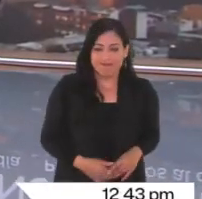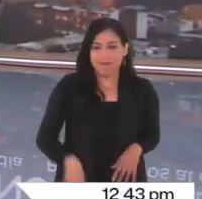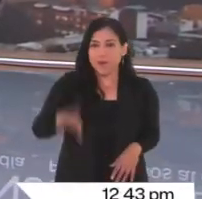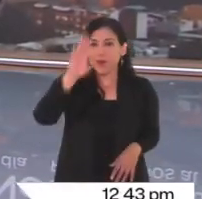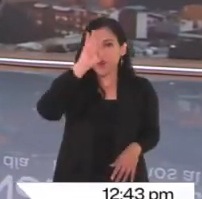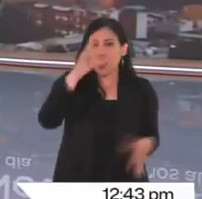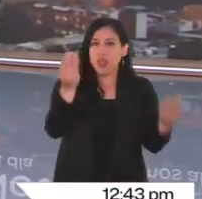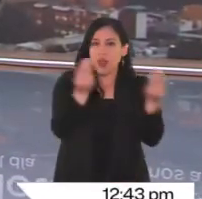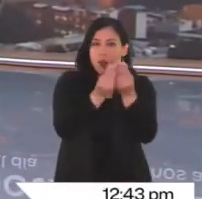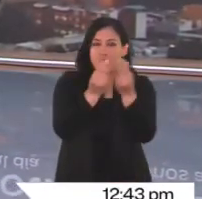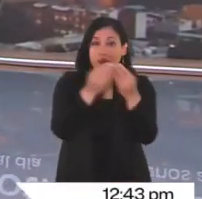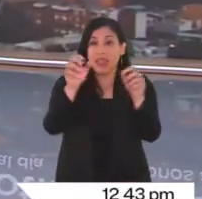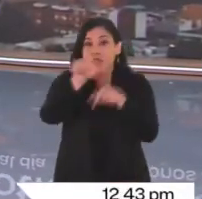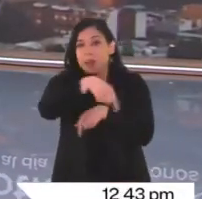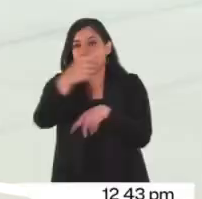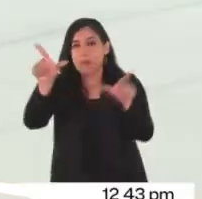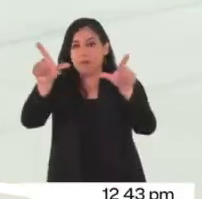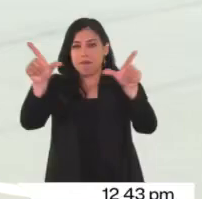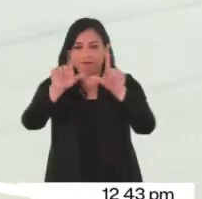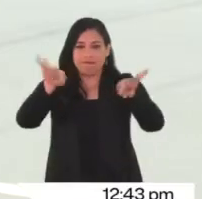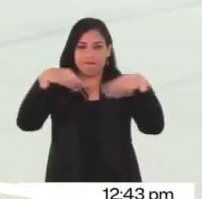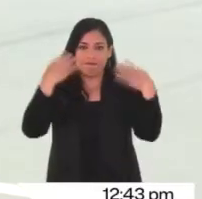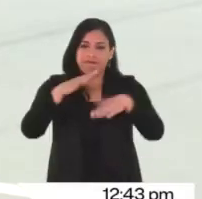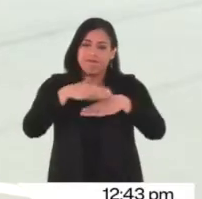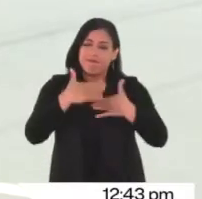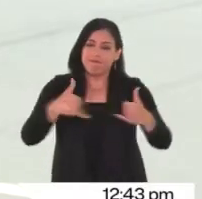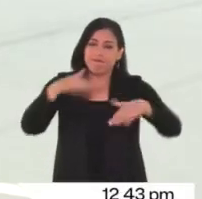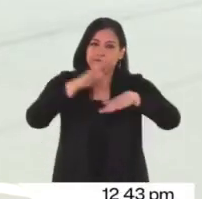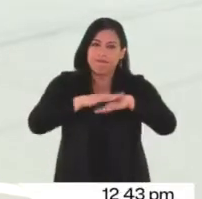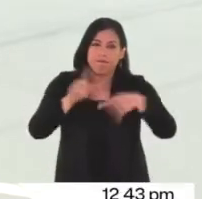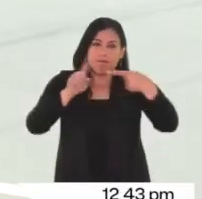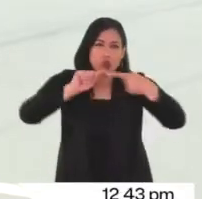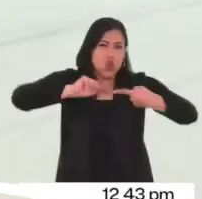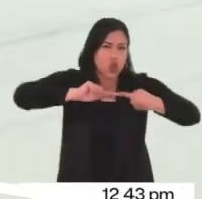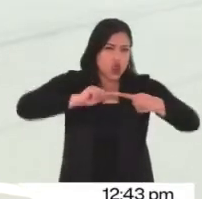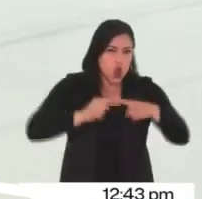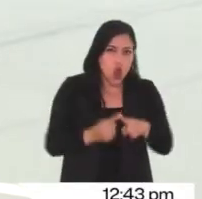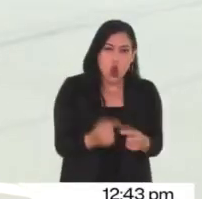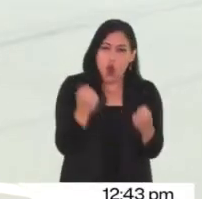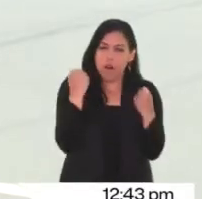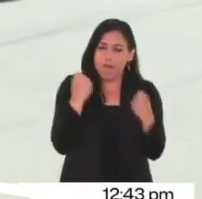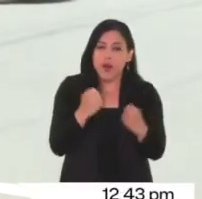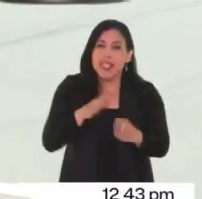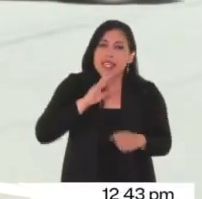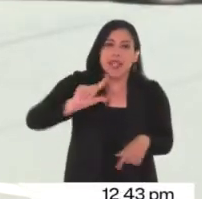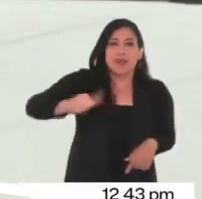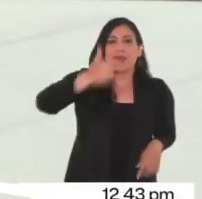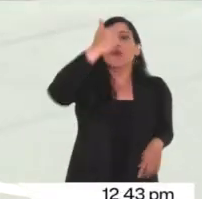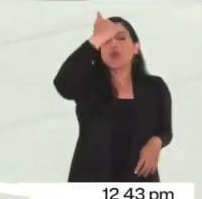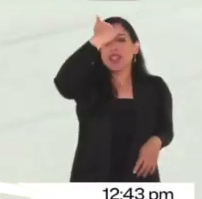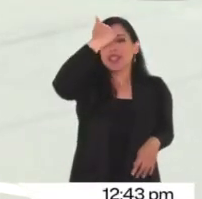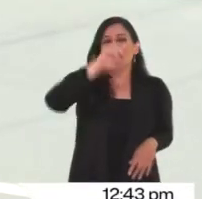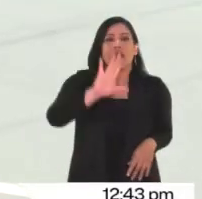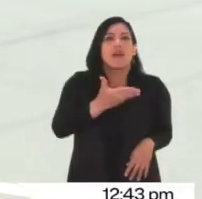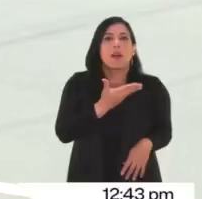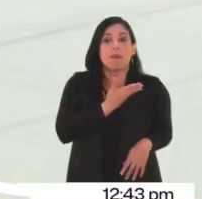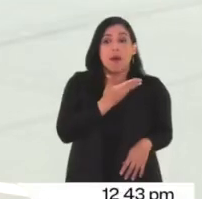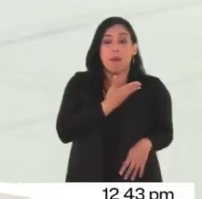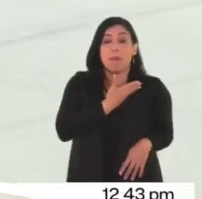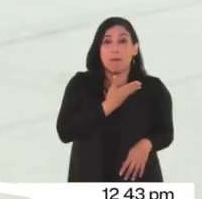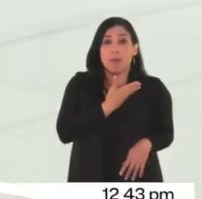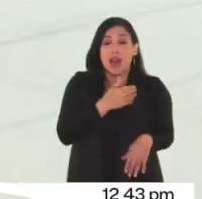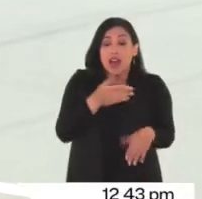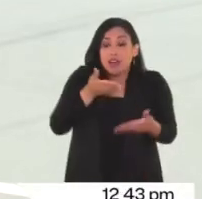Hola, compañeras televidentes, buenas tardes. Pues mire, el caso doloroso que conocimos es el de precisamente la mamá de un